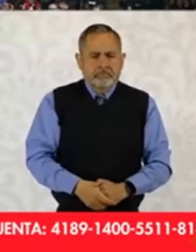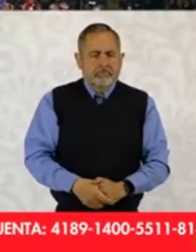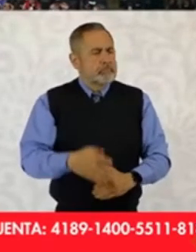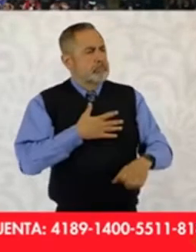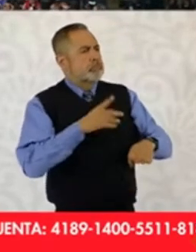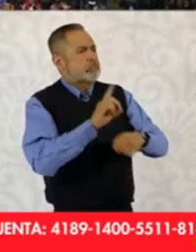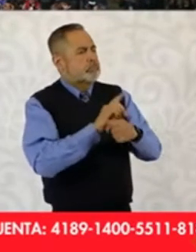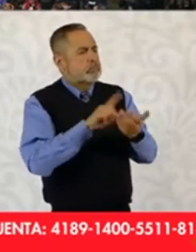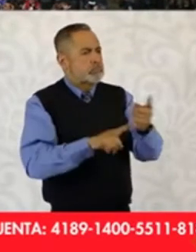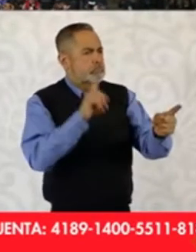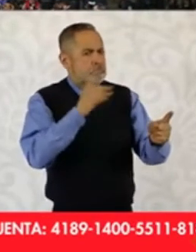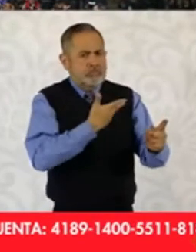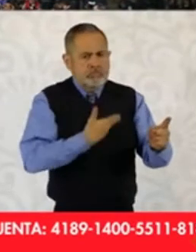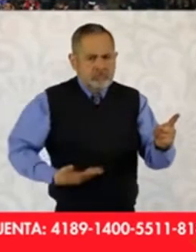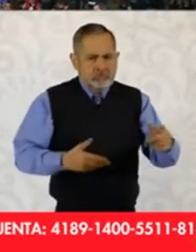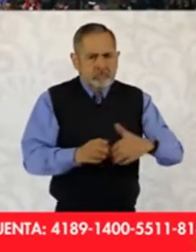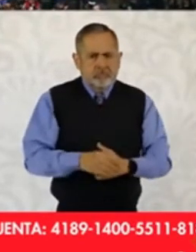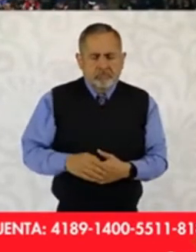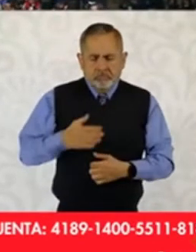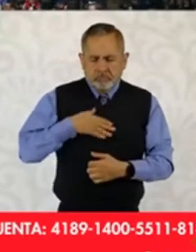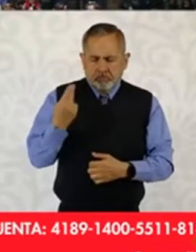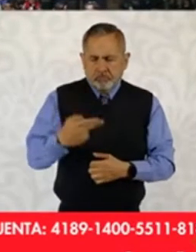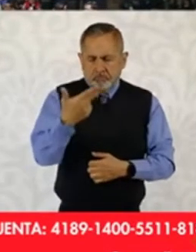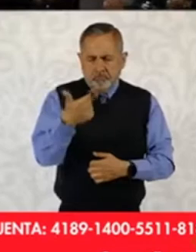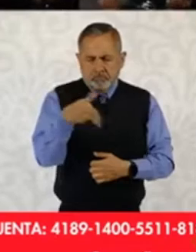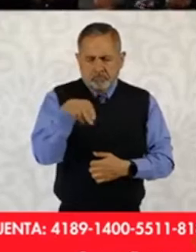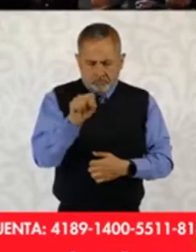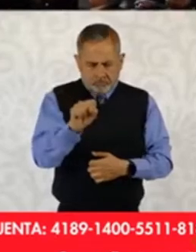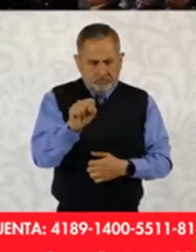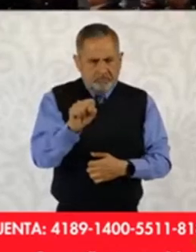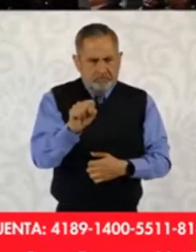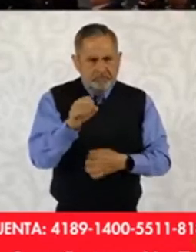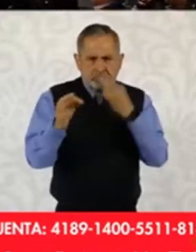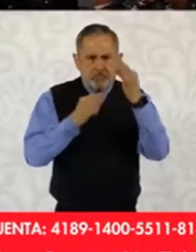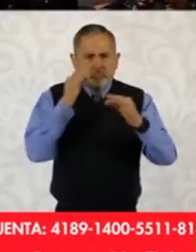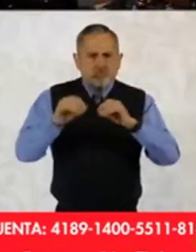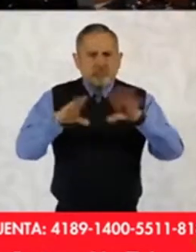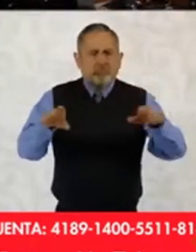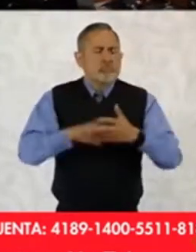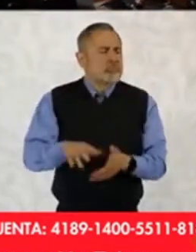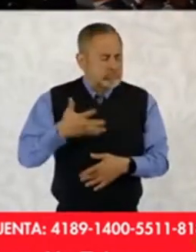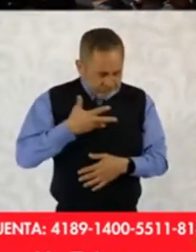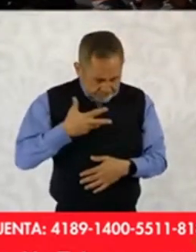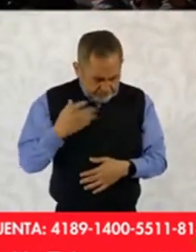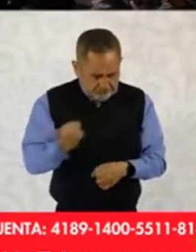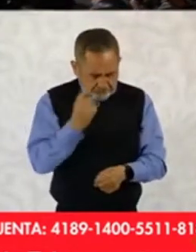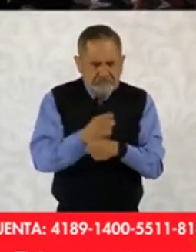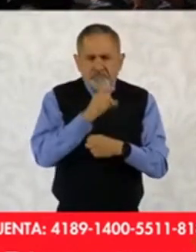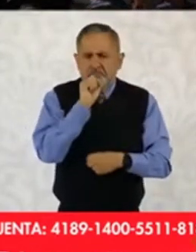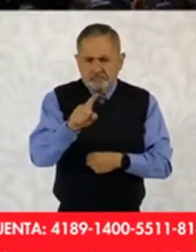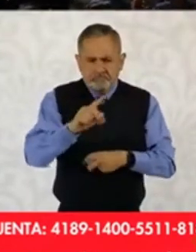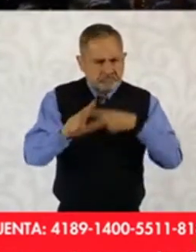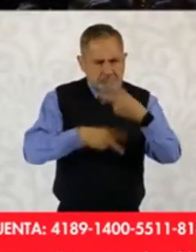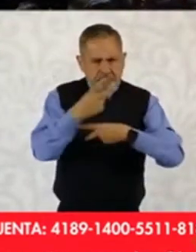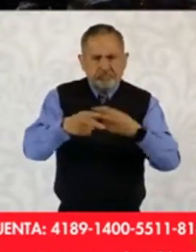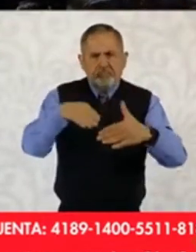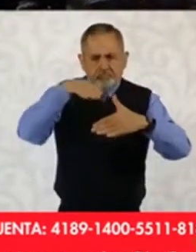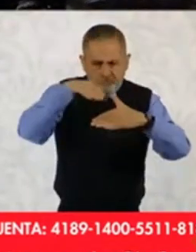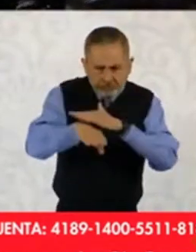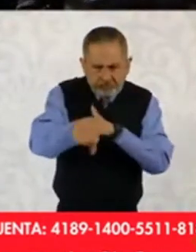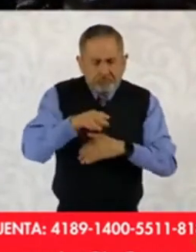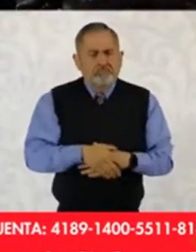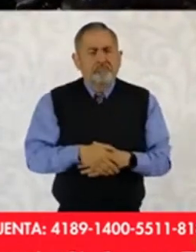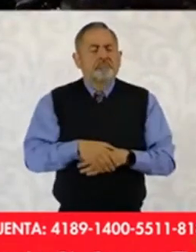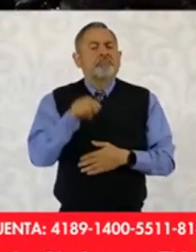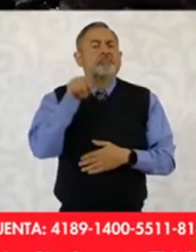Buenos días, Presidenta. Hans Salazar de Noticiero en Redes. Sí, tuve la oportunidad también de estar ahí en el